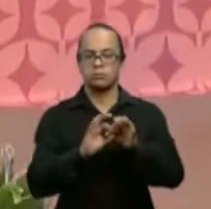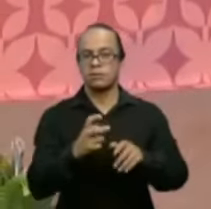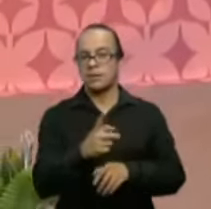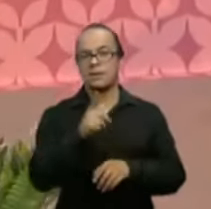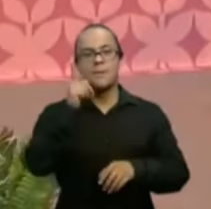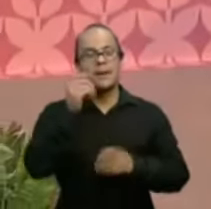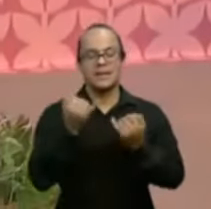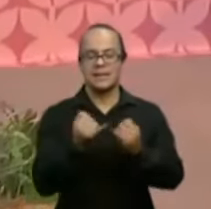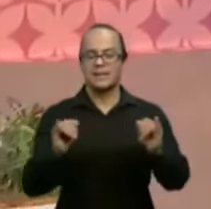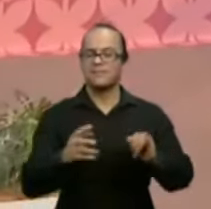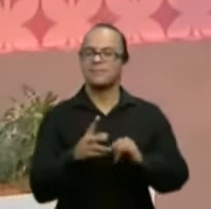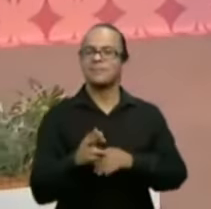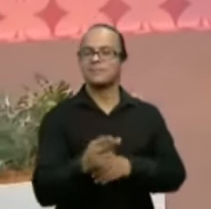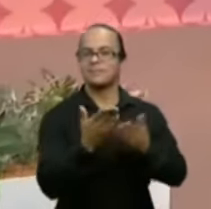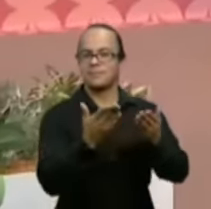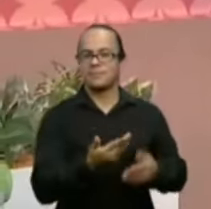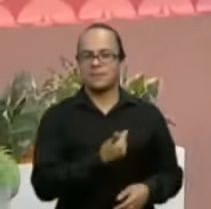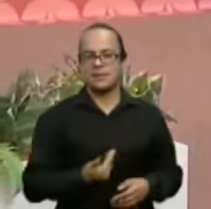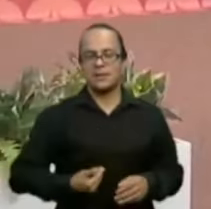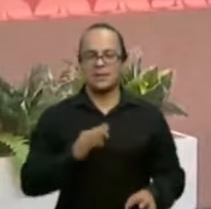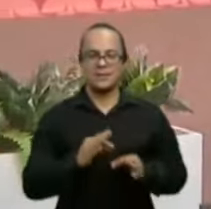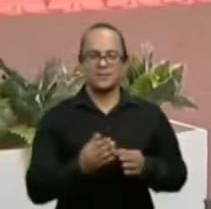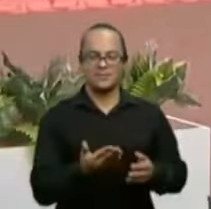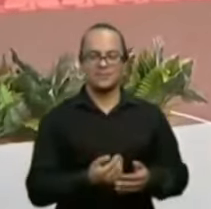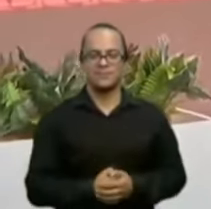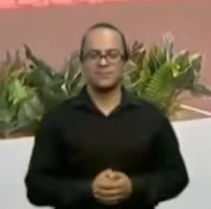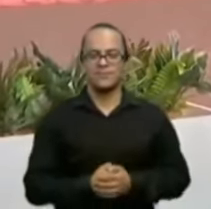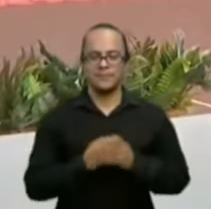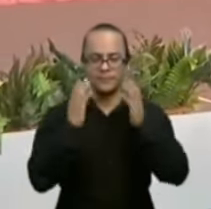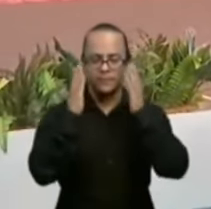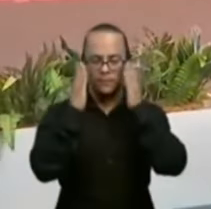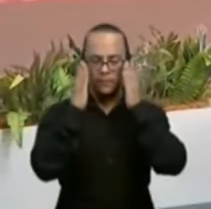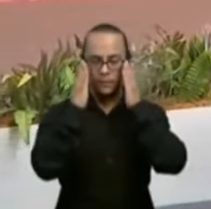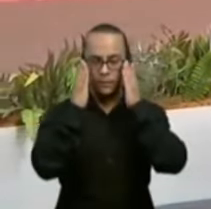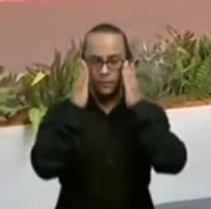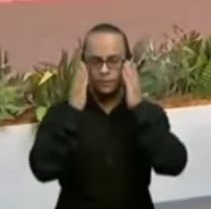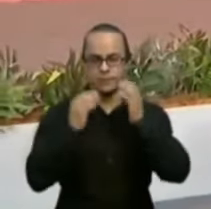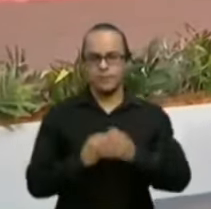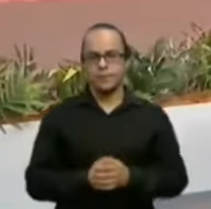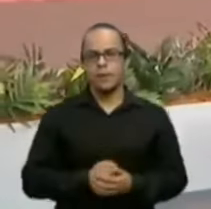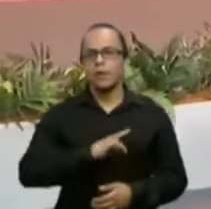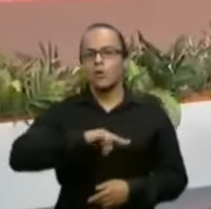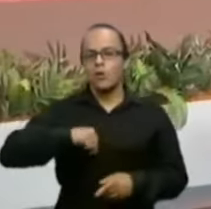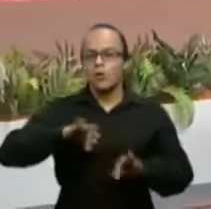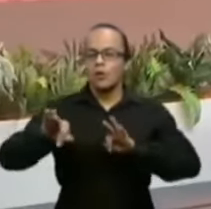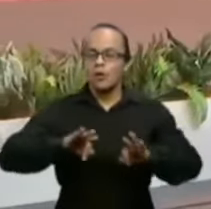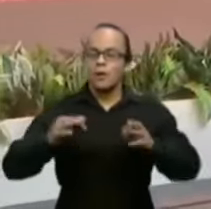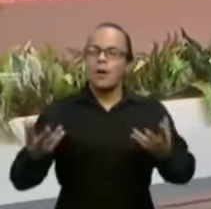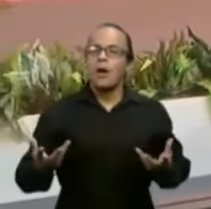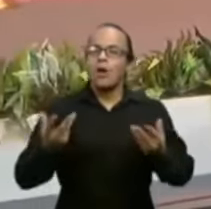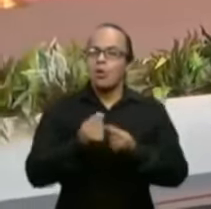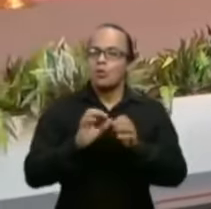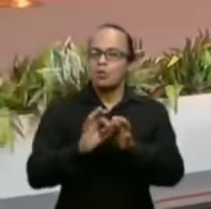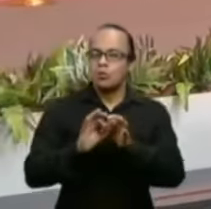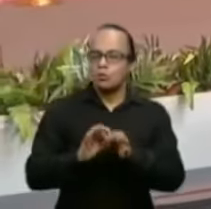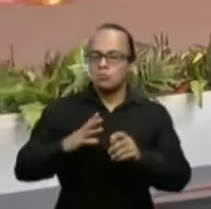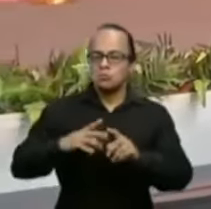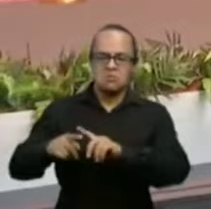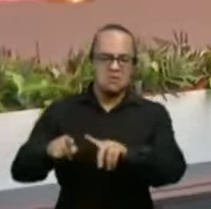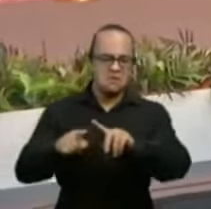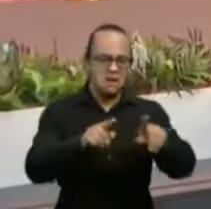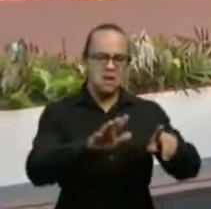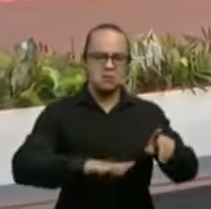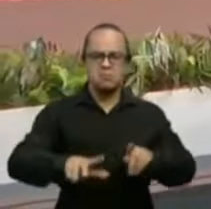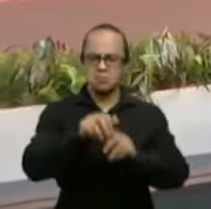mañana inaugurará nuestro presidente. Trabajaremos en el mismo sentido, sin descuidar las particularidades de nuestra